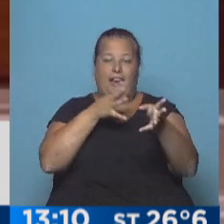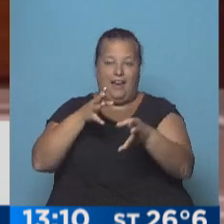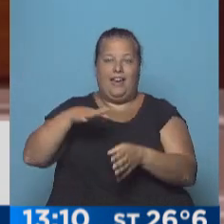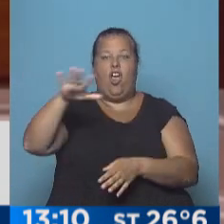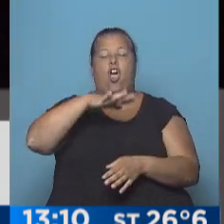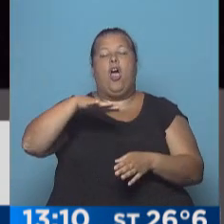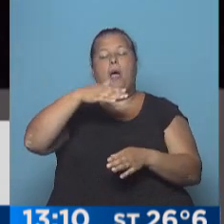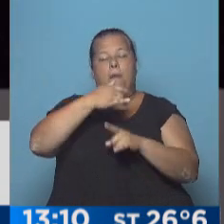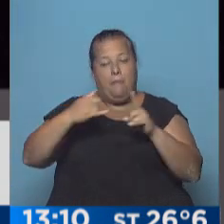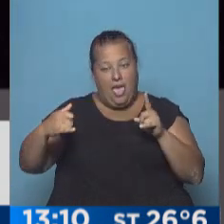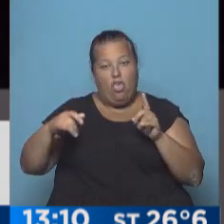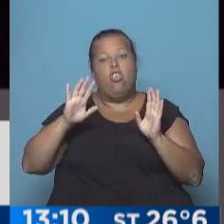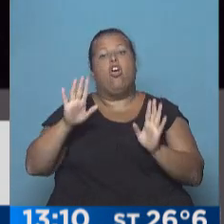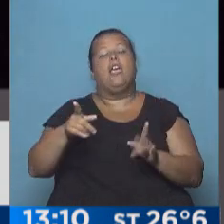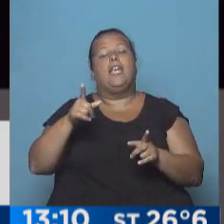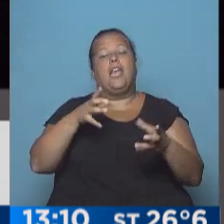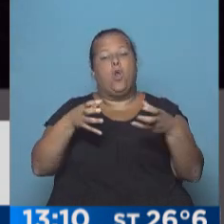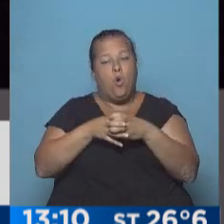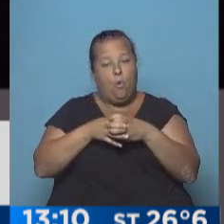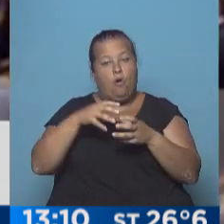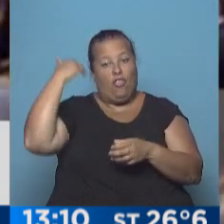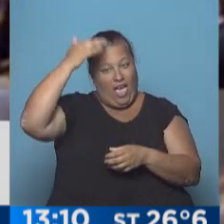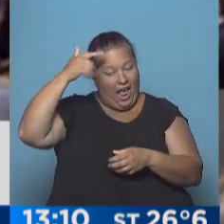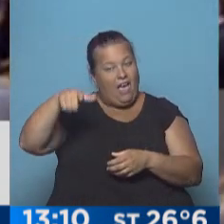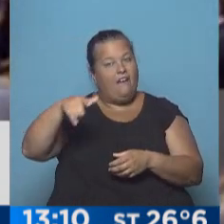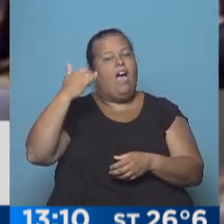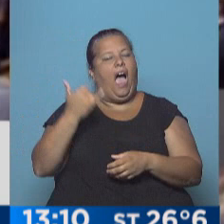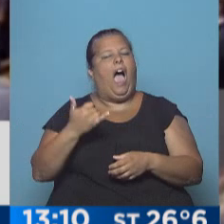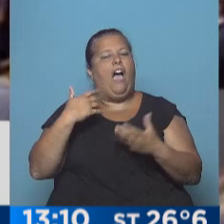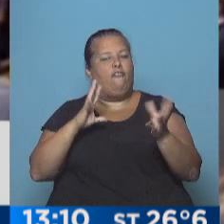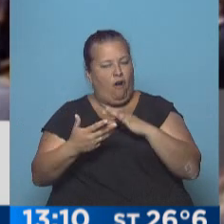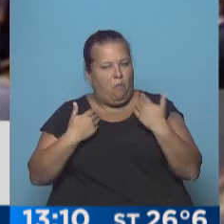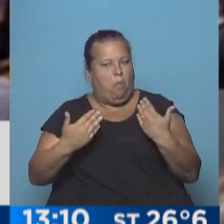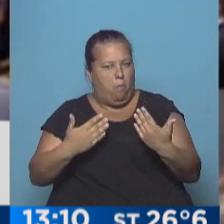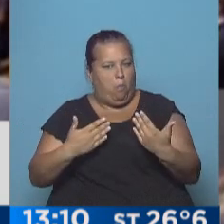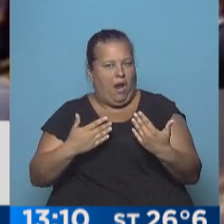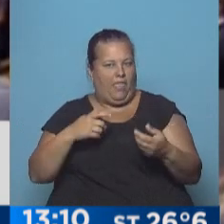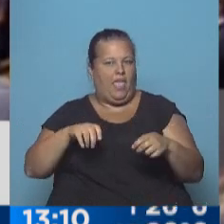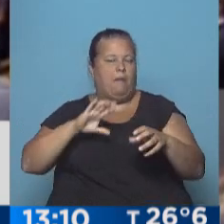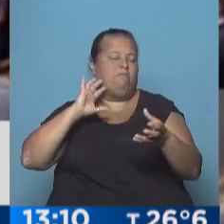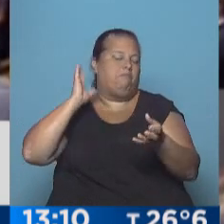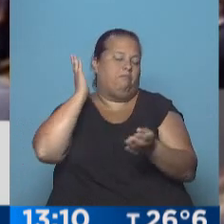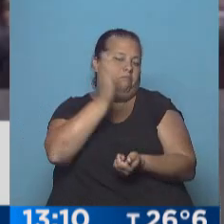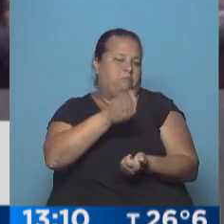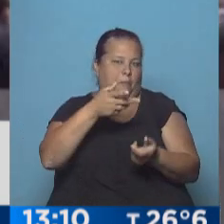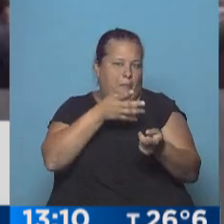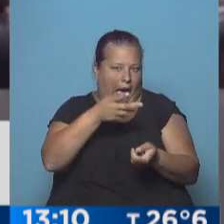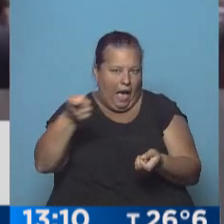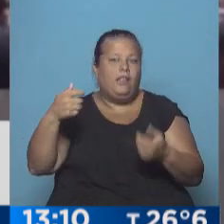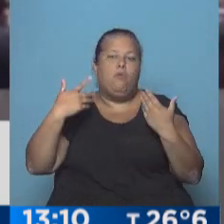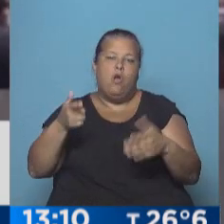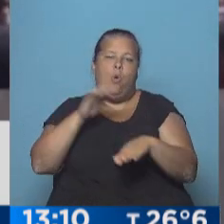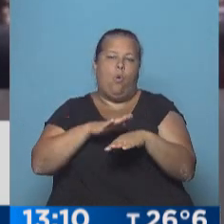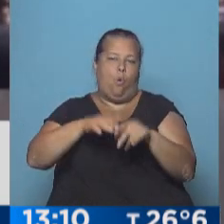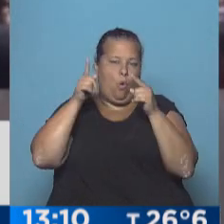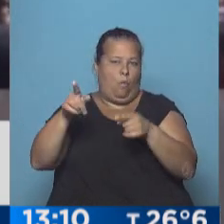Oriente Medio y que la organización Estado Islámico tiene recursos y capacidad de daño, y por eso es la